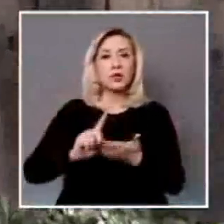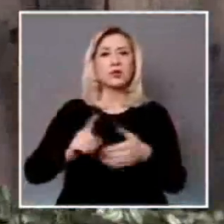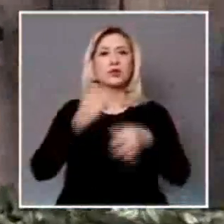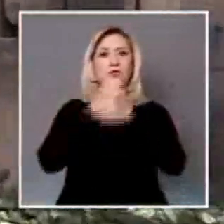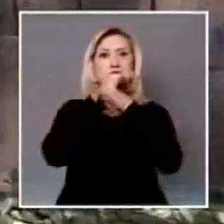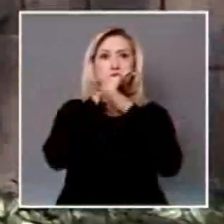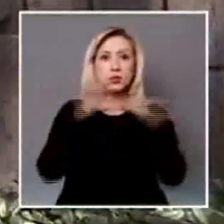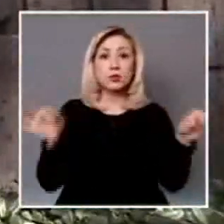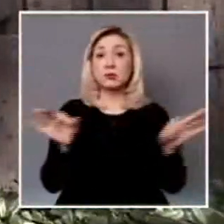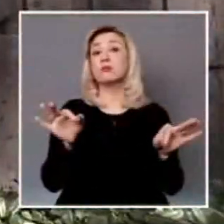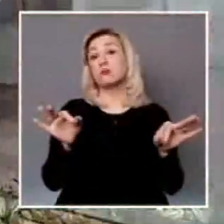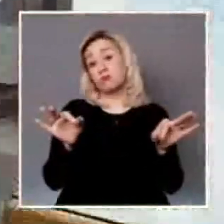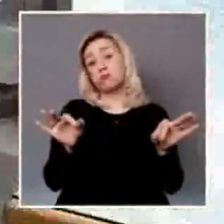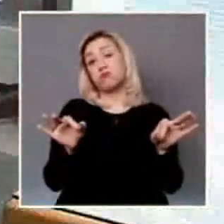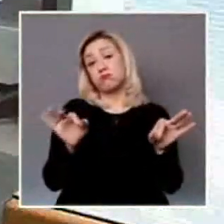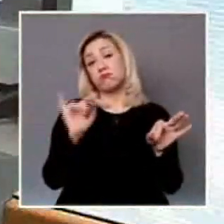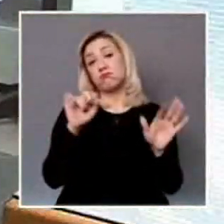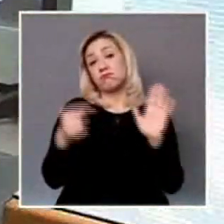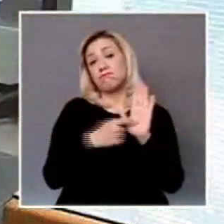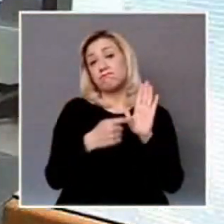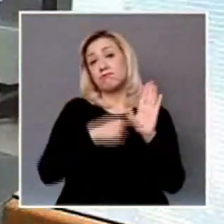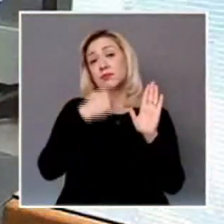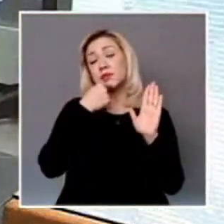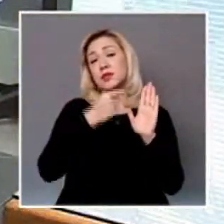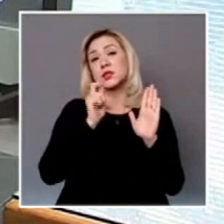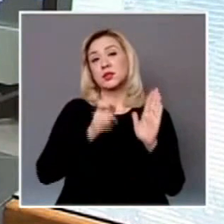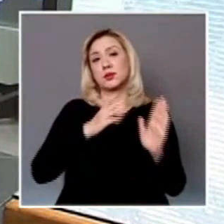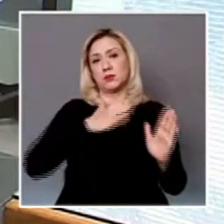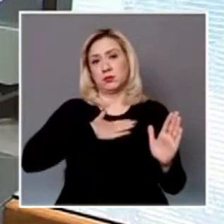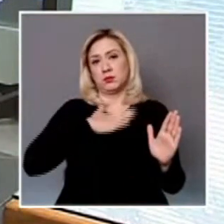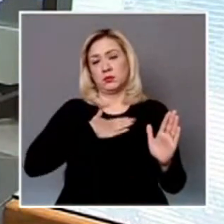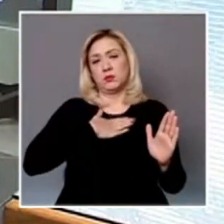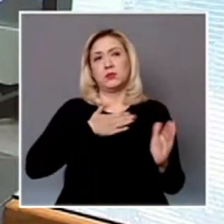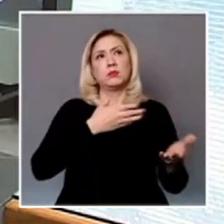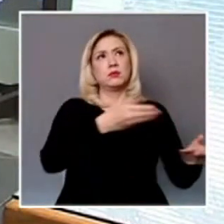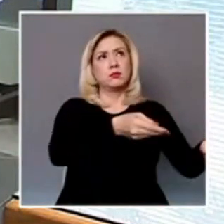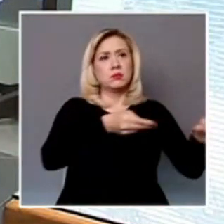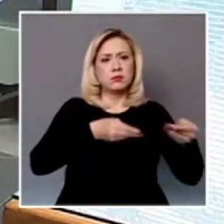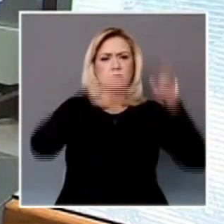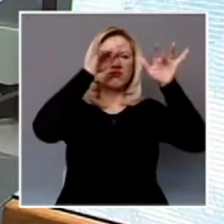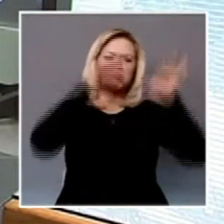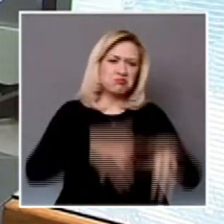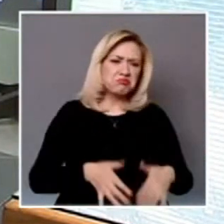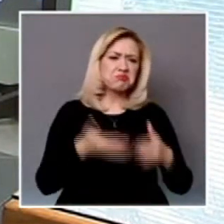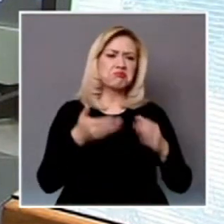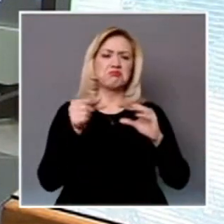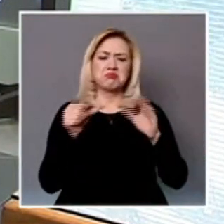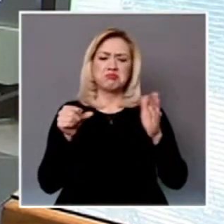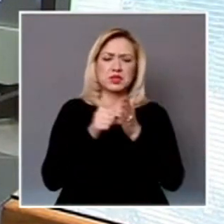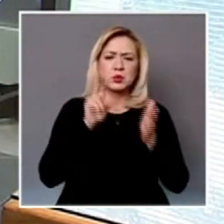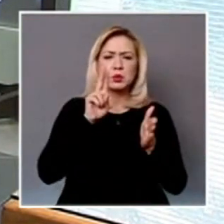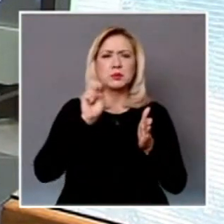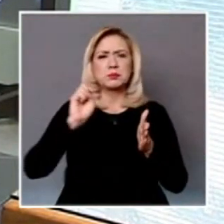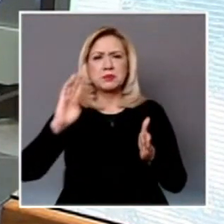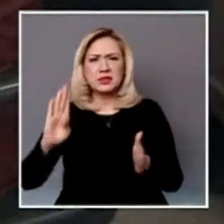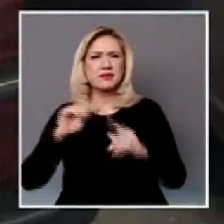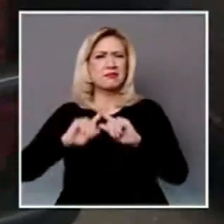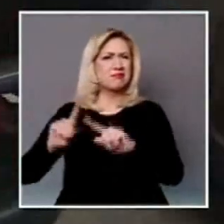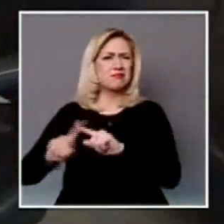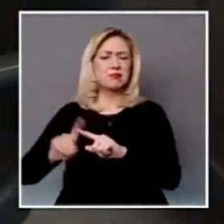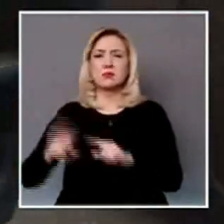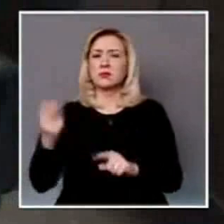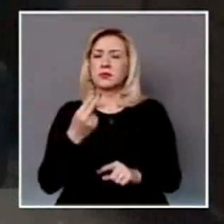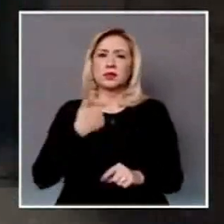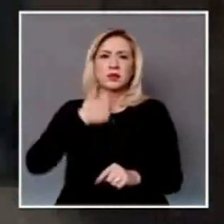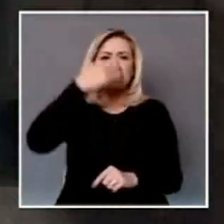la forma o medio en el cual pide su entrega con el fin de garantizar al interesado el pleno acceso a la información